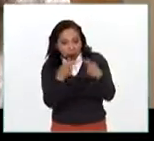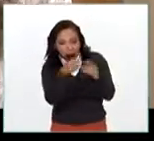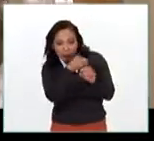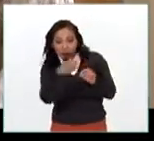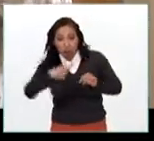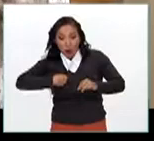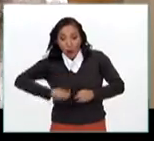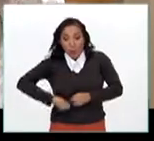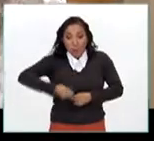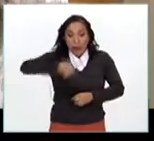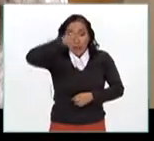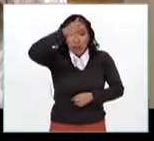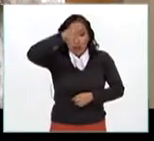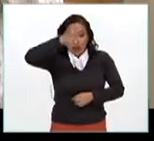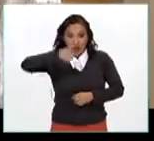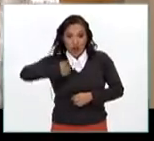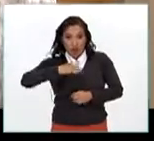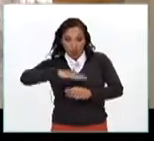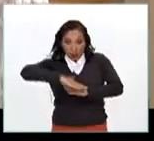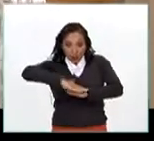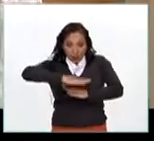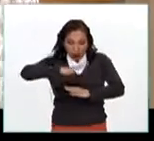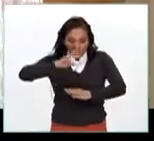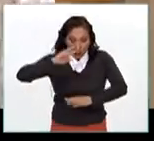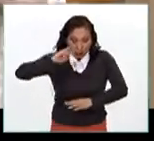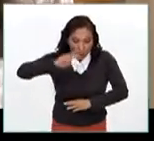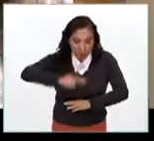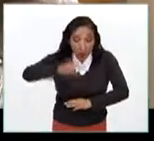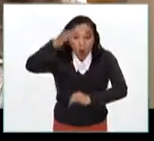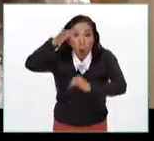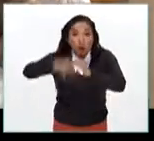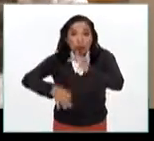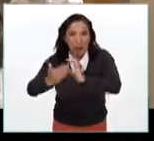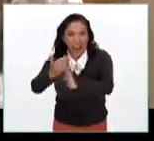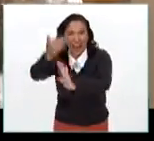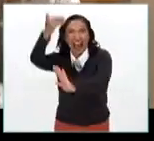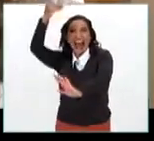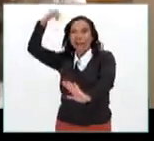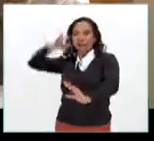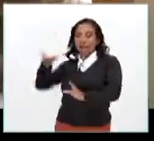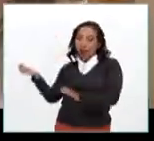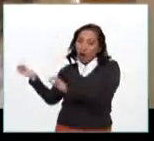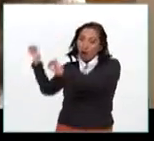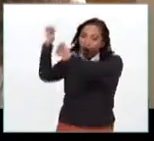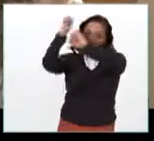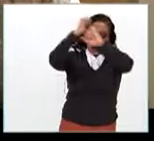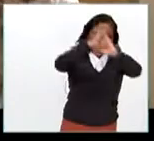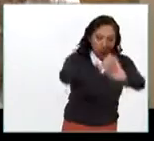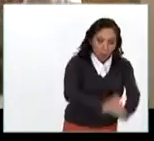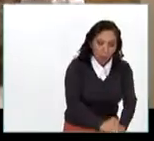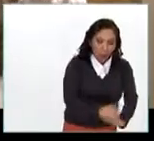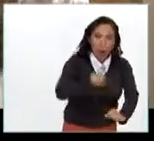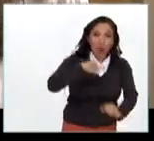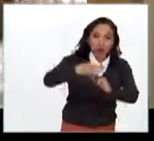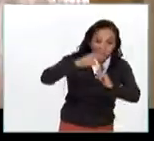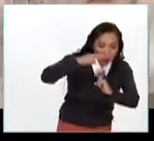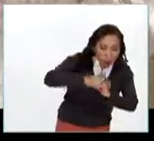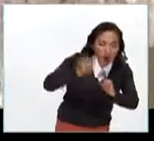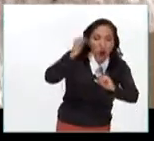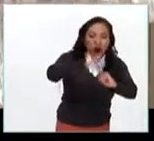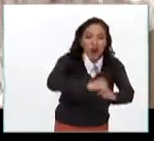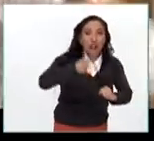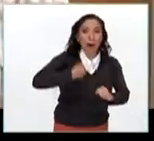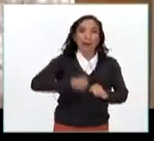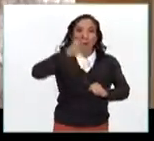fui el primero en abrir y ver lo último que vio el cuate que cerró esto, ¿no? Claro, cierto.